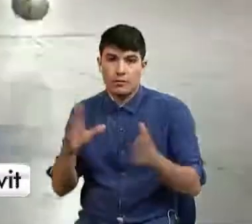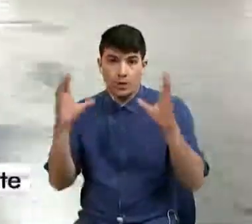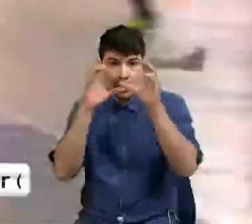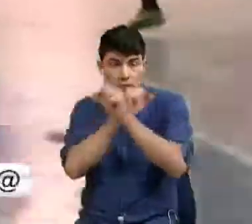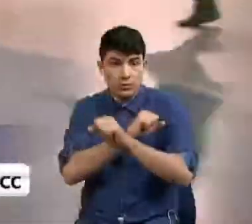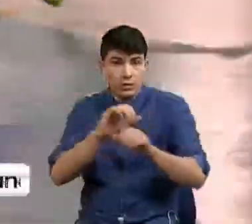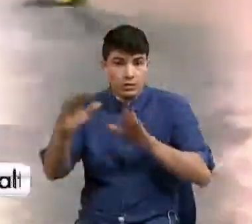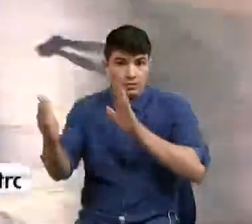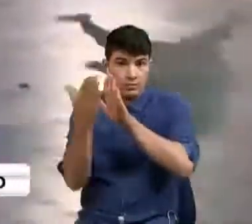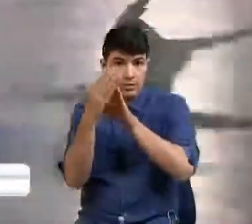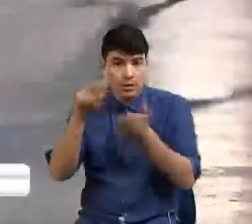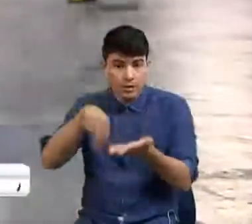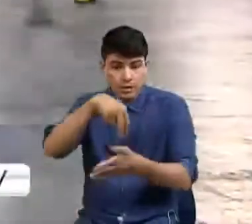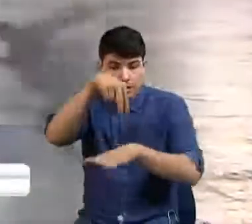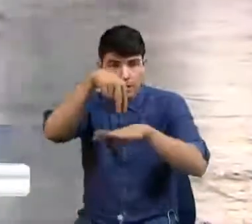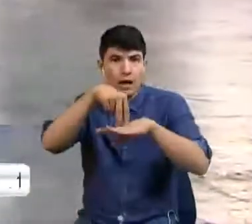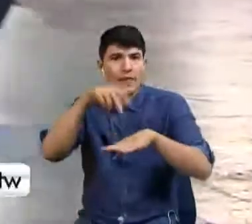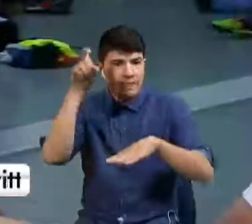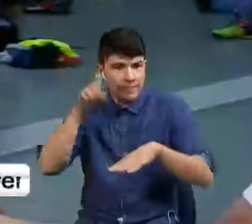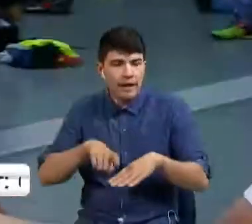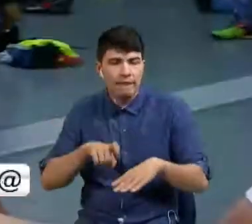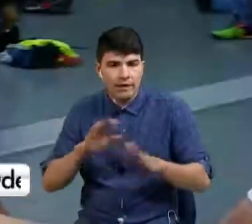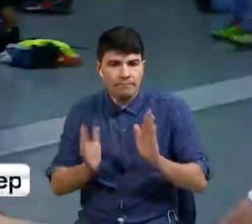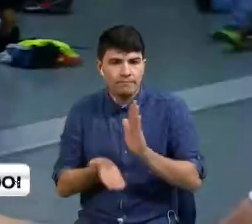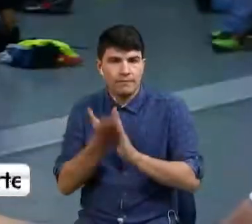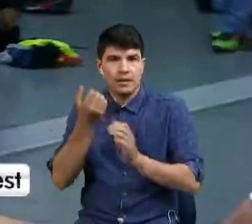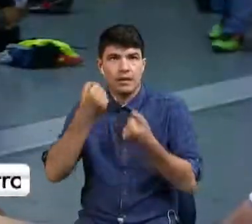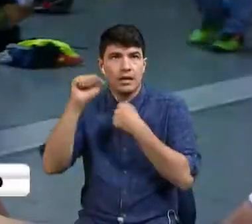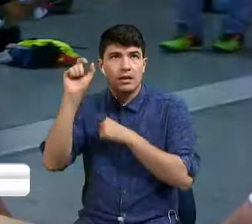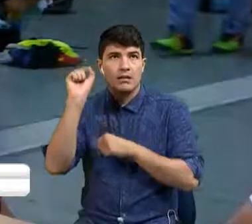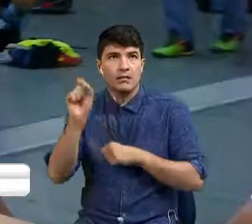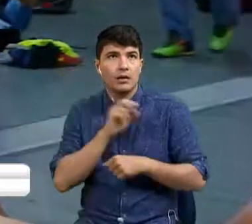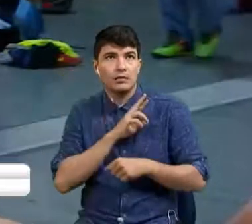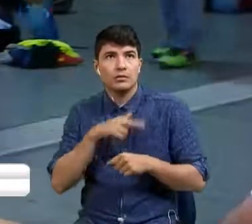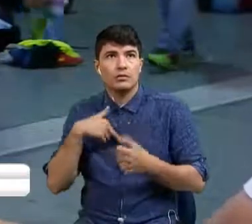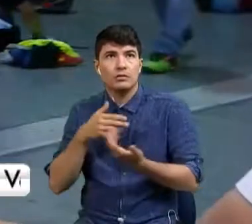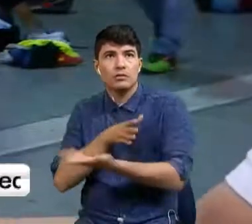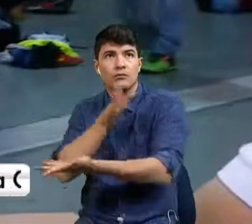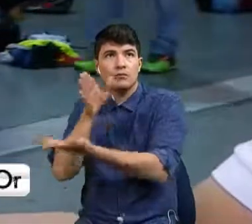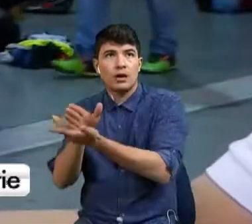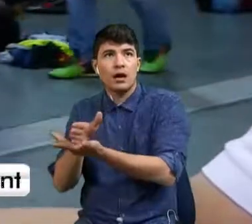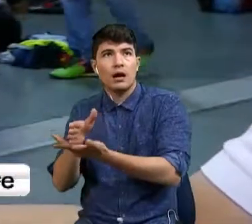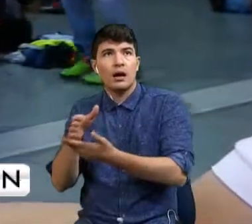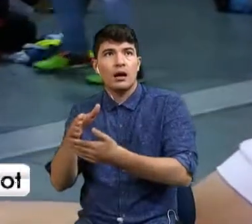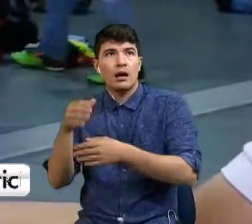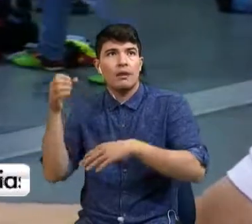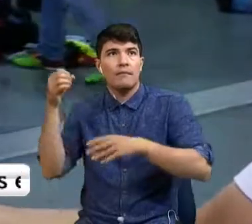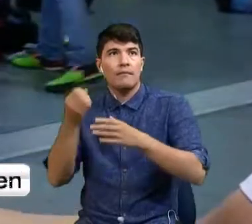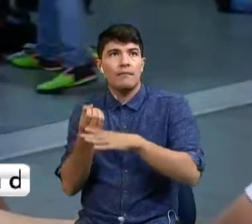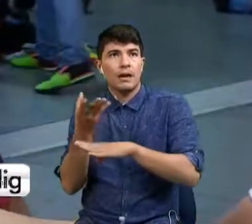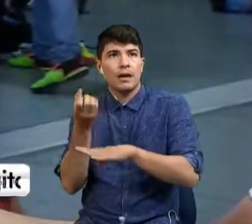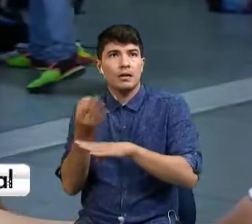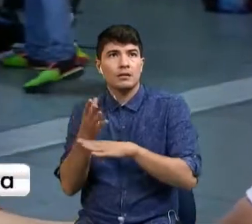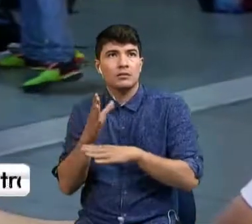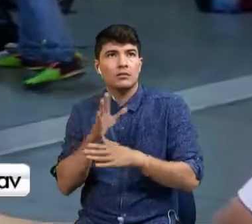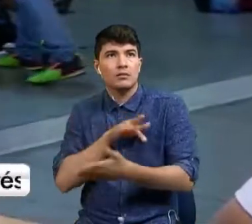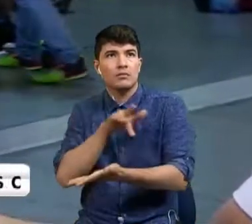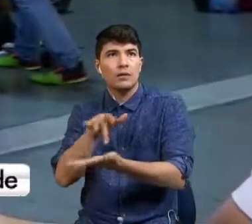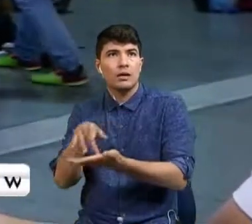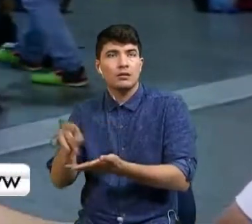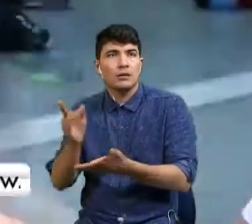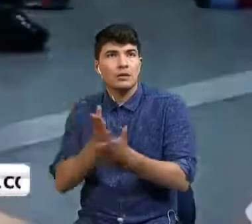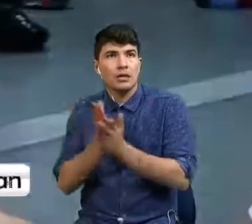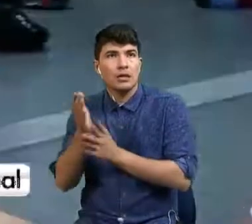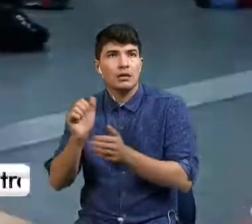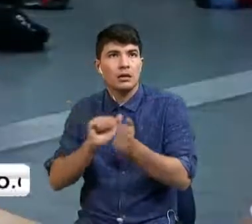buscarán sumar para escalar posiciones ahora relación de pasto para los tres puntos para seguir sumando y para